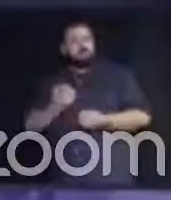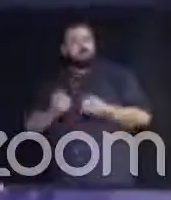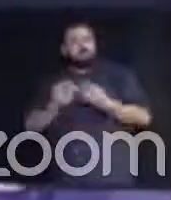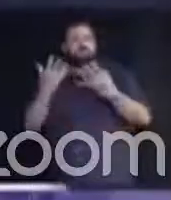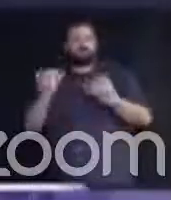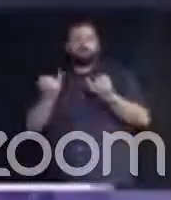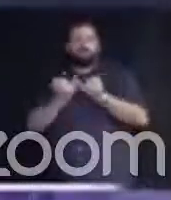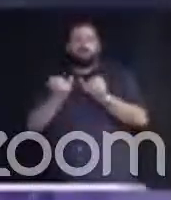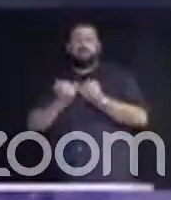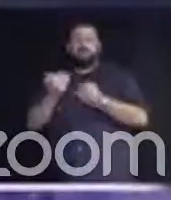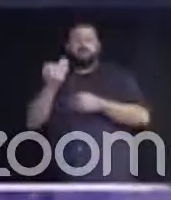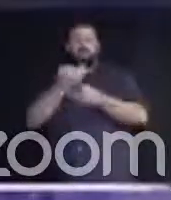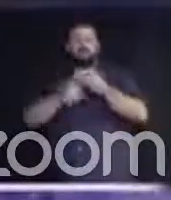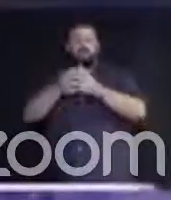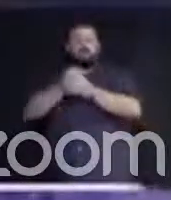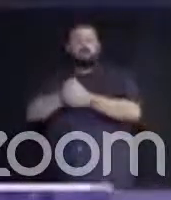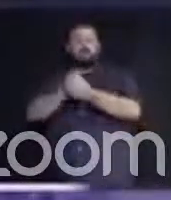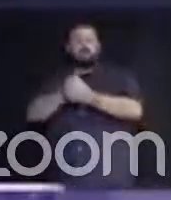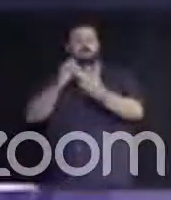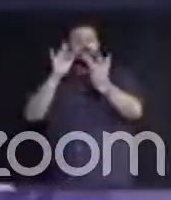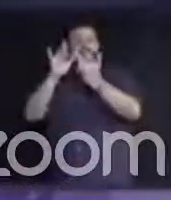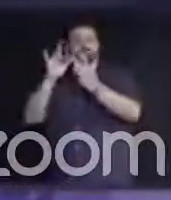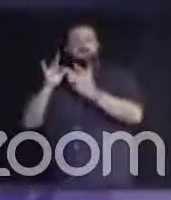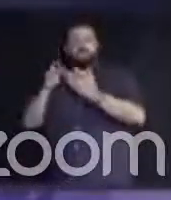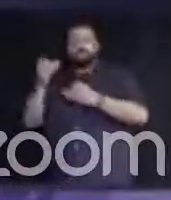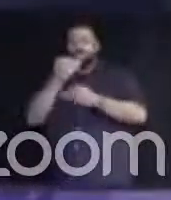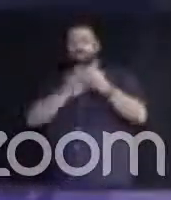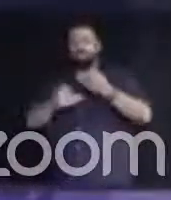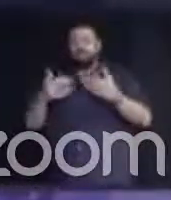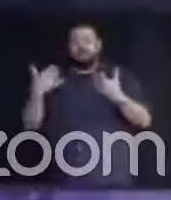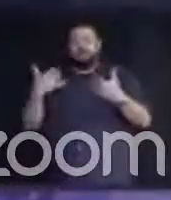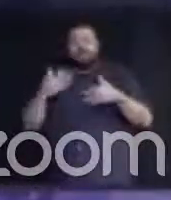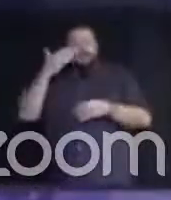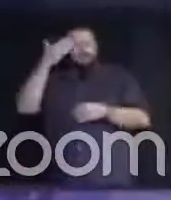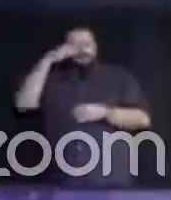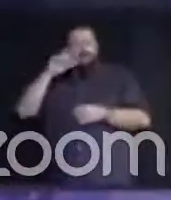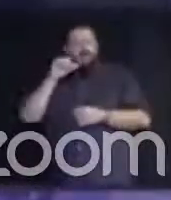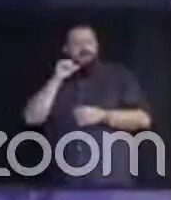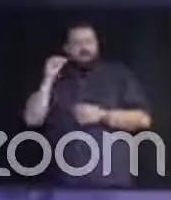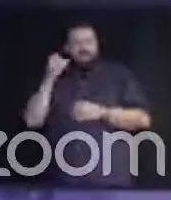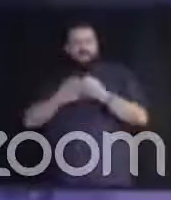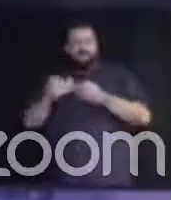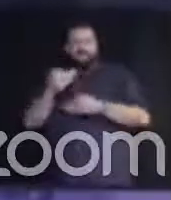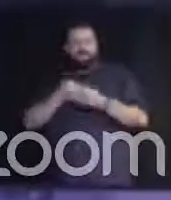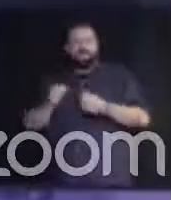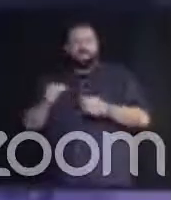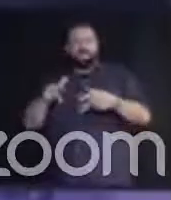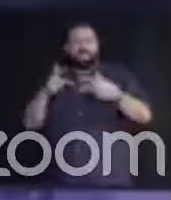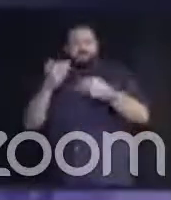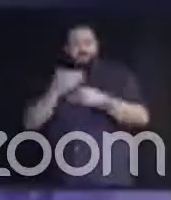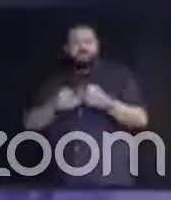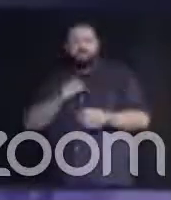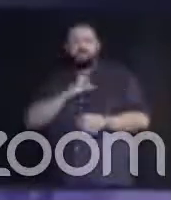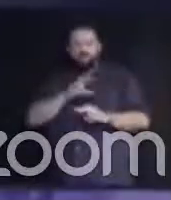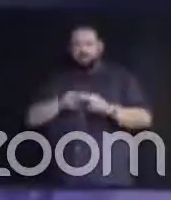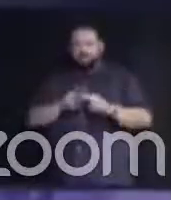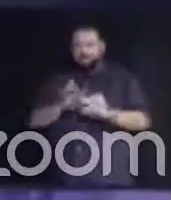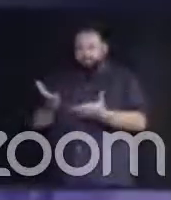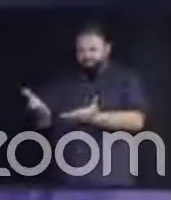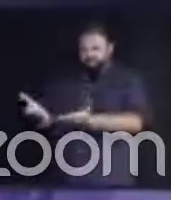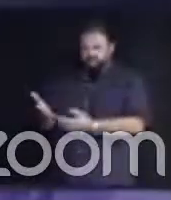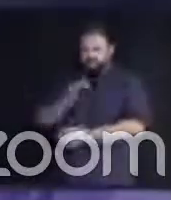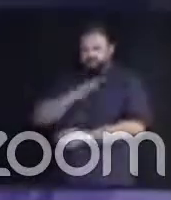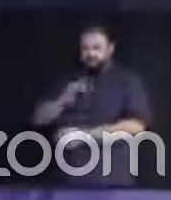saludo a todos los que están conectados. ¿No saben lo impresionante que fue ayer las conexiones? Ay, bienvenido, Welfren, por favor, pásale.